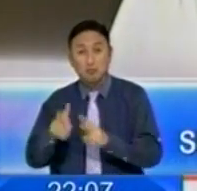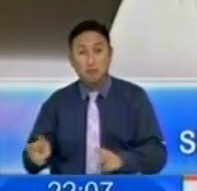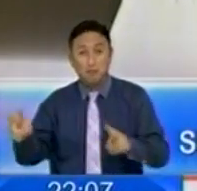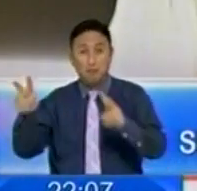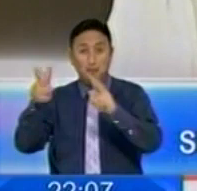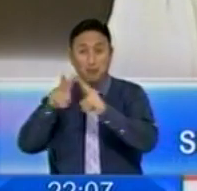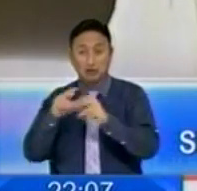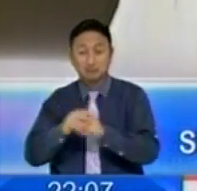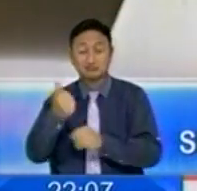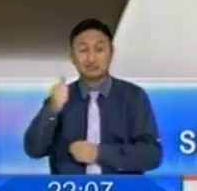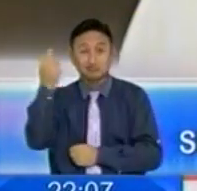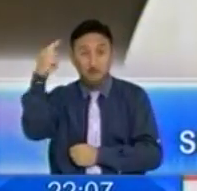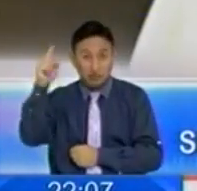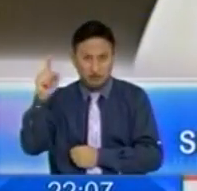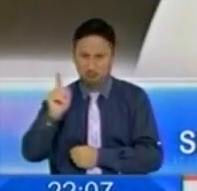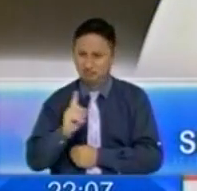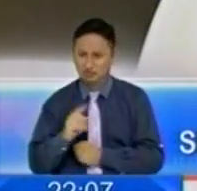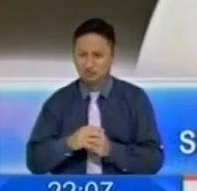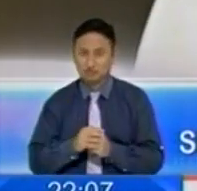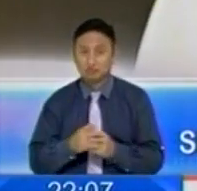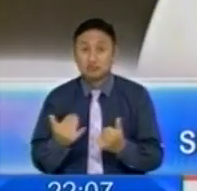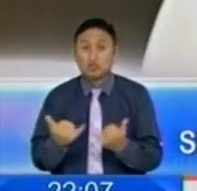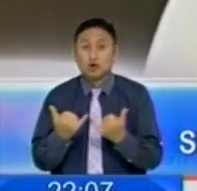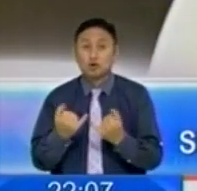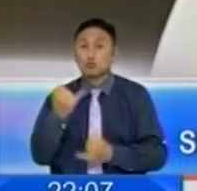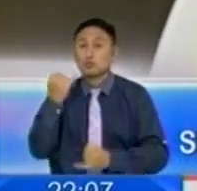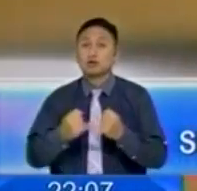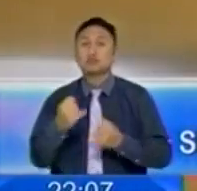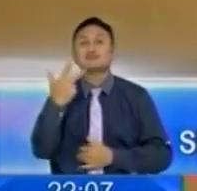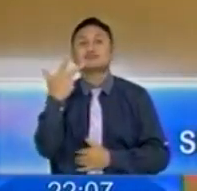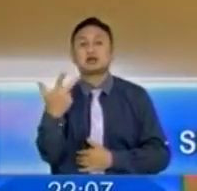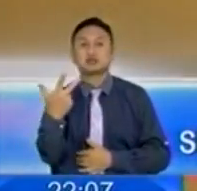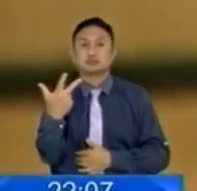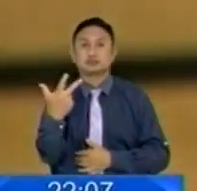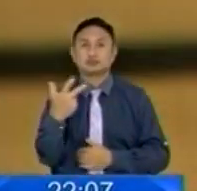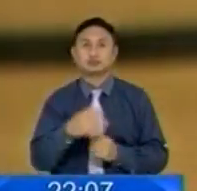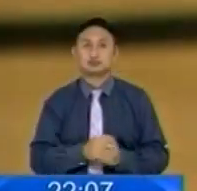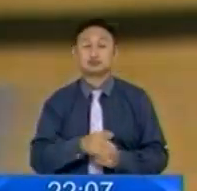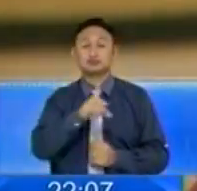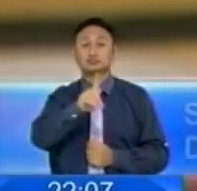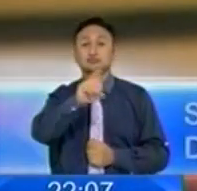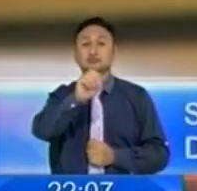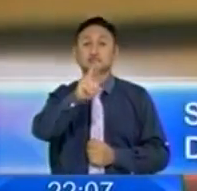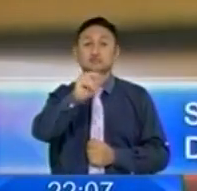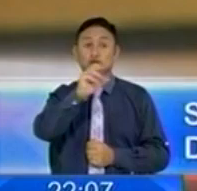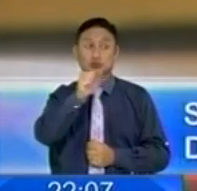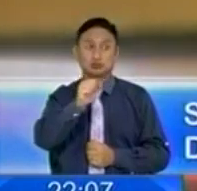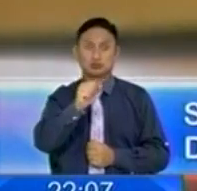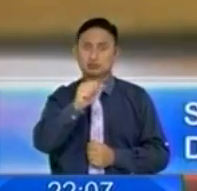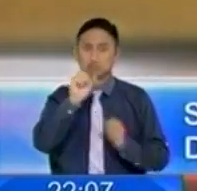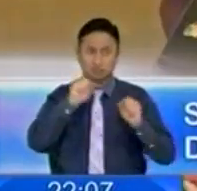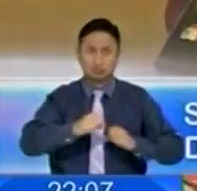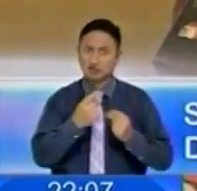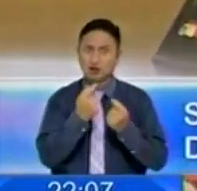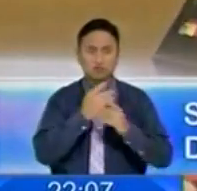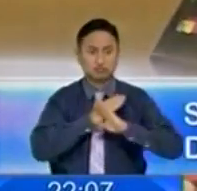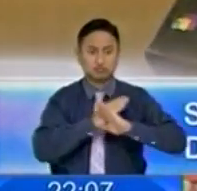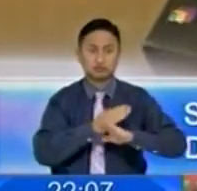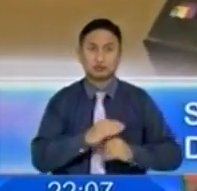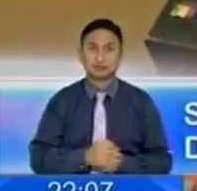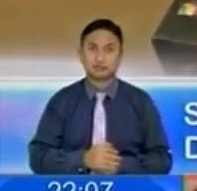aparentemente en 10 millones, sino hasta la fecha únicamente en 3. Doris Solís no tardó en dar la cara para defenderse. No